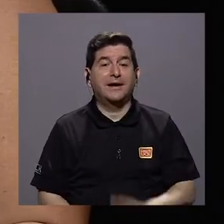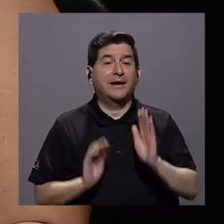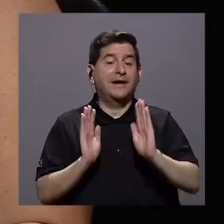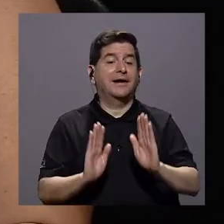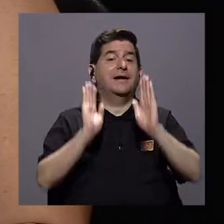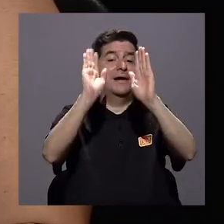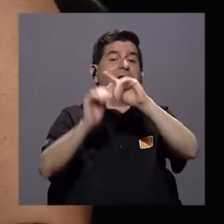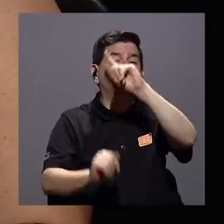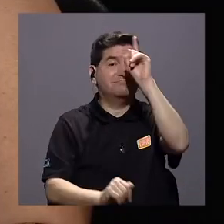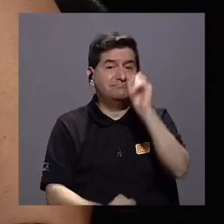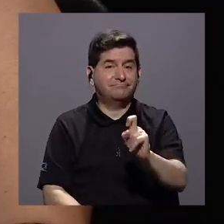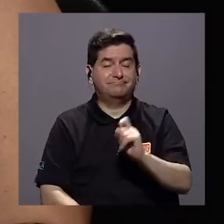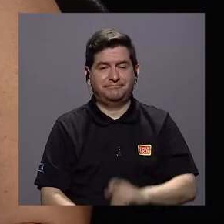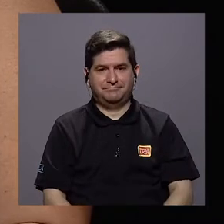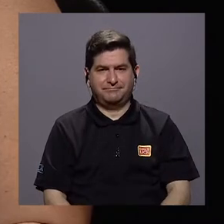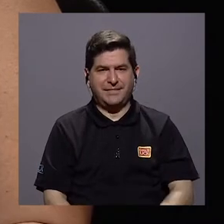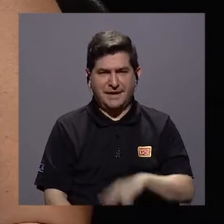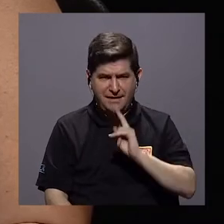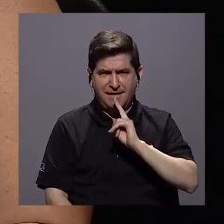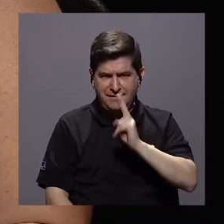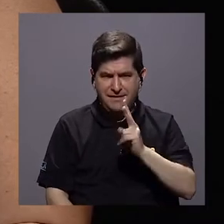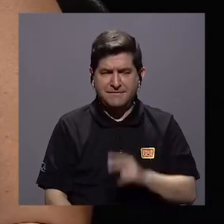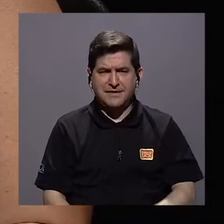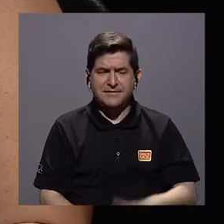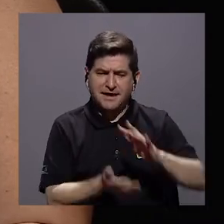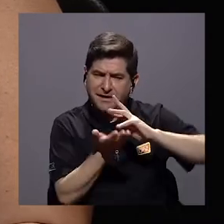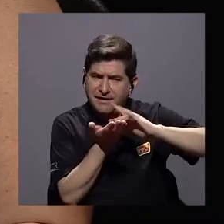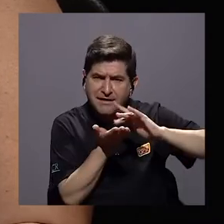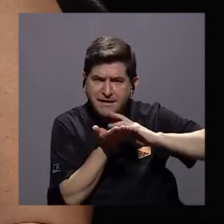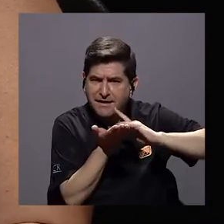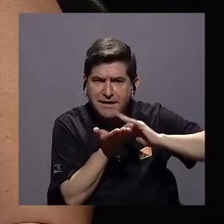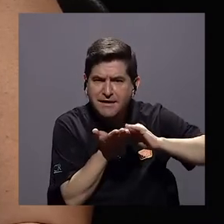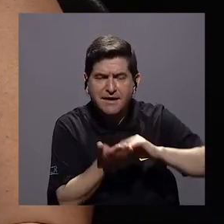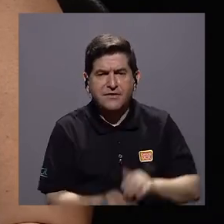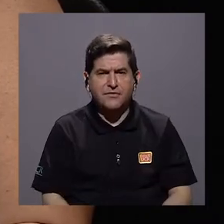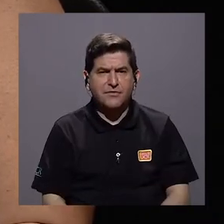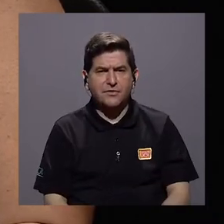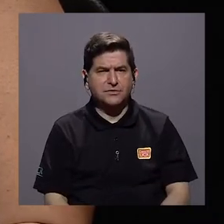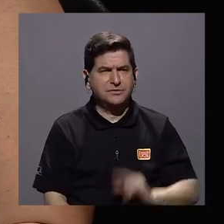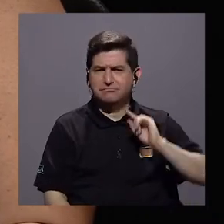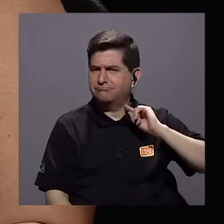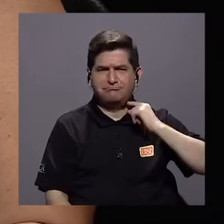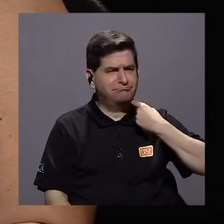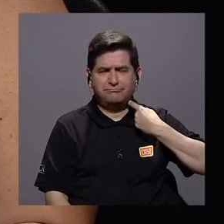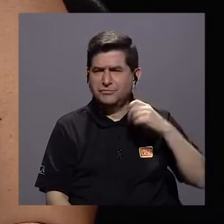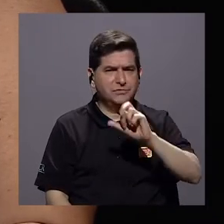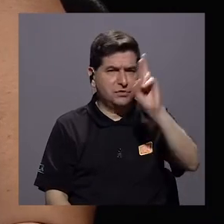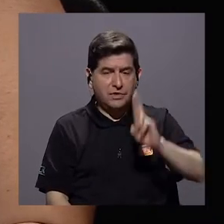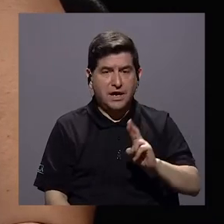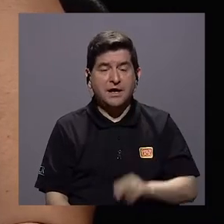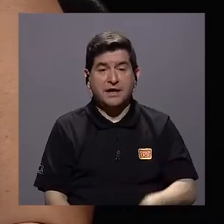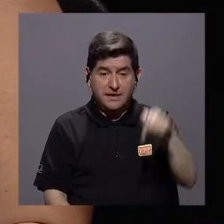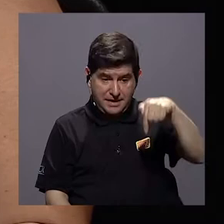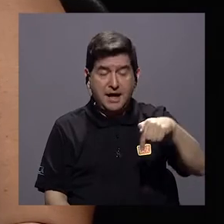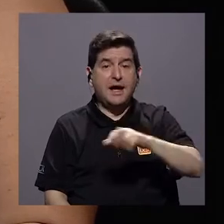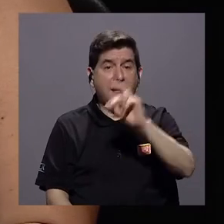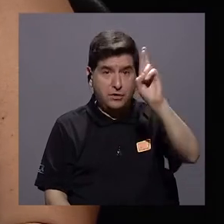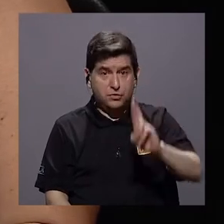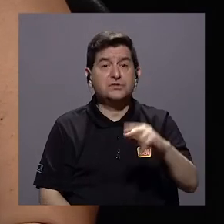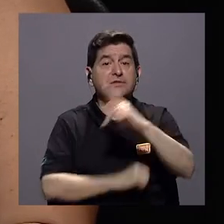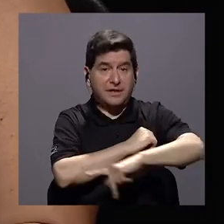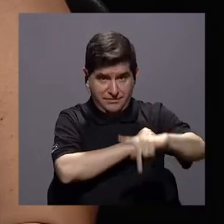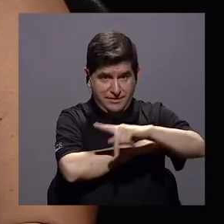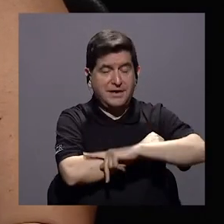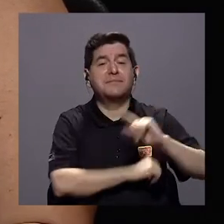Excelente pregunta. En realidad, el arroz no es tan caro en Costa Rica. Es que Costa Rica es un país muy